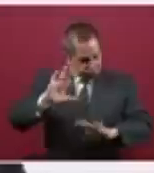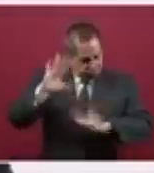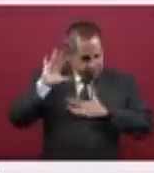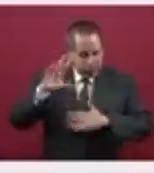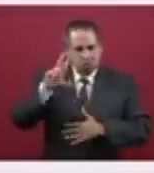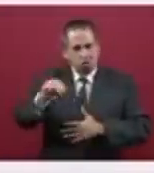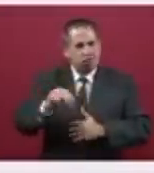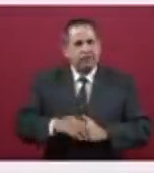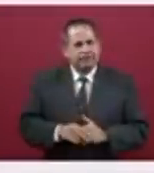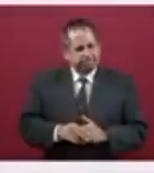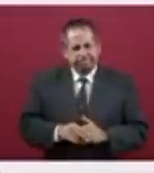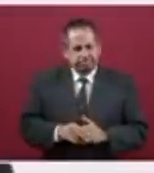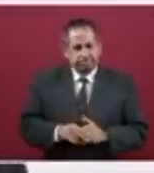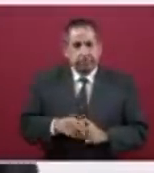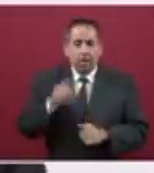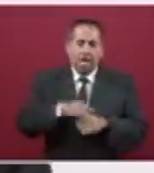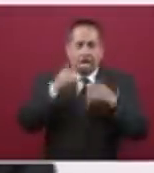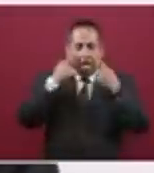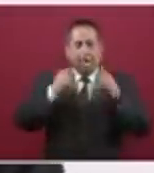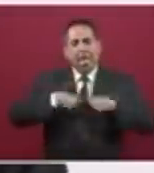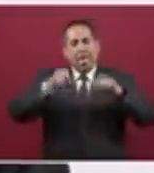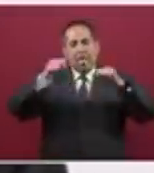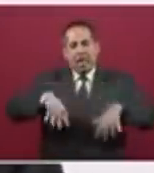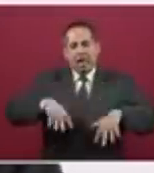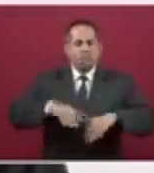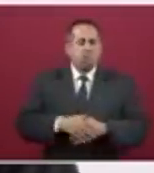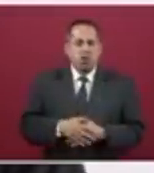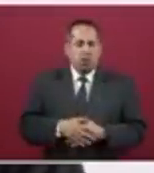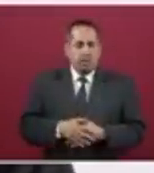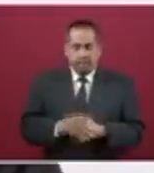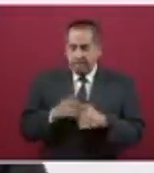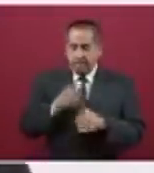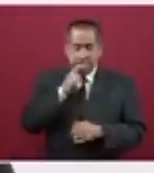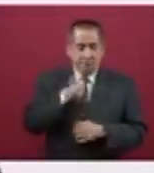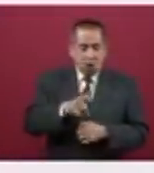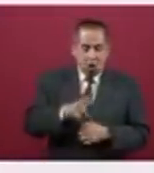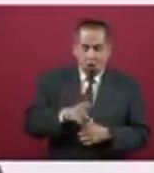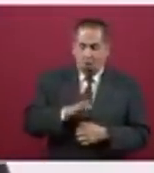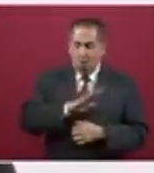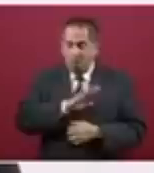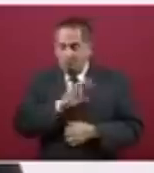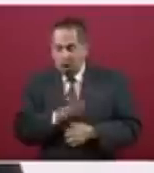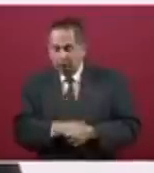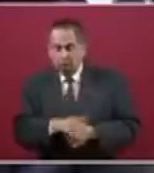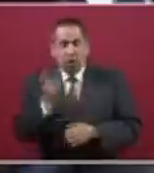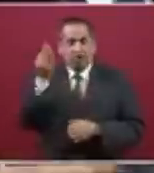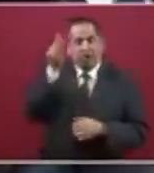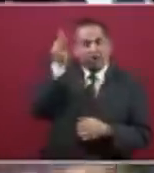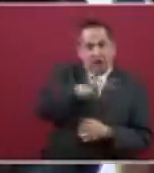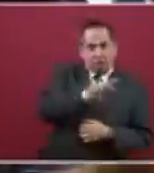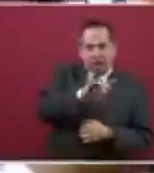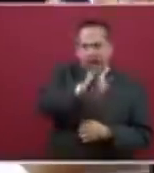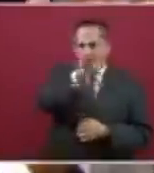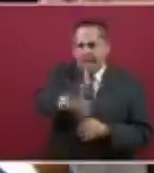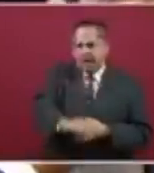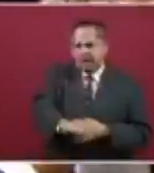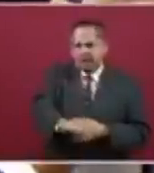Nunca jamás claudicaré, antes muerto que traidor.